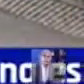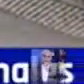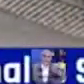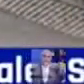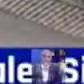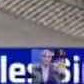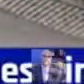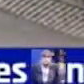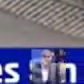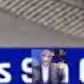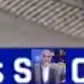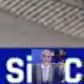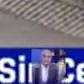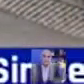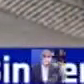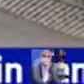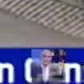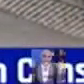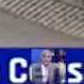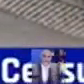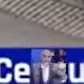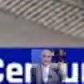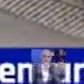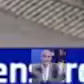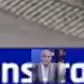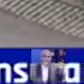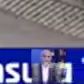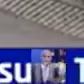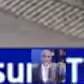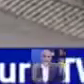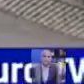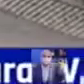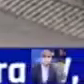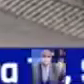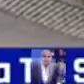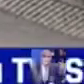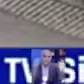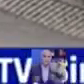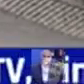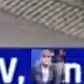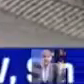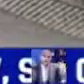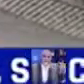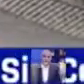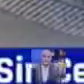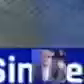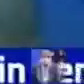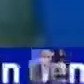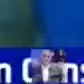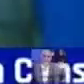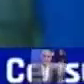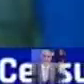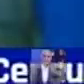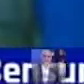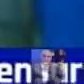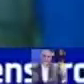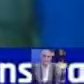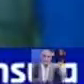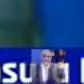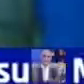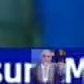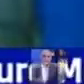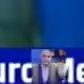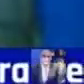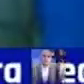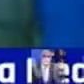cruce de reportes hacendarios realizados por Milenio. De acuerdo con informes gubernamentales